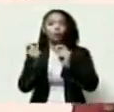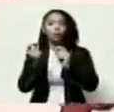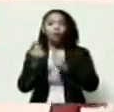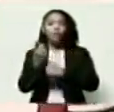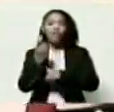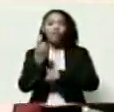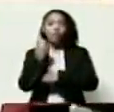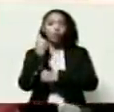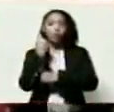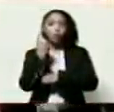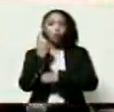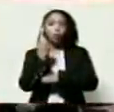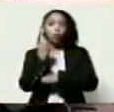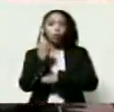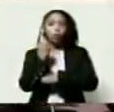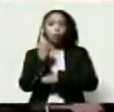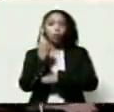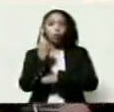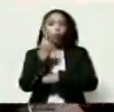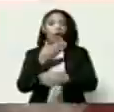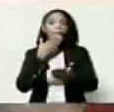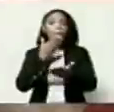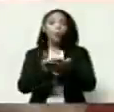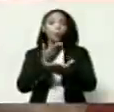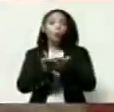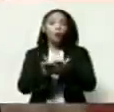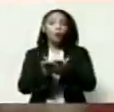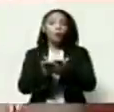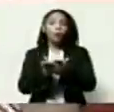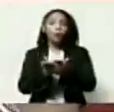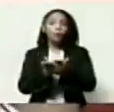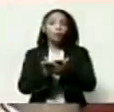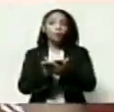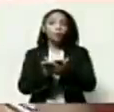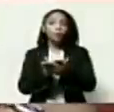aún las propuestas desde